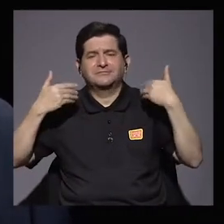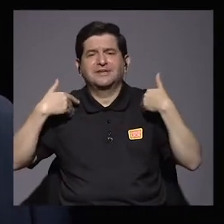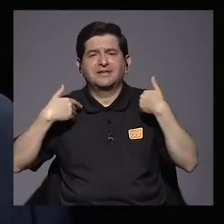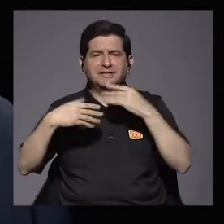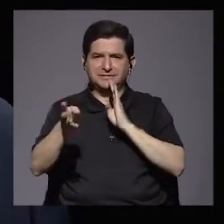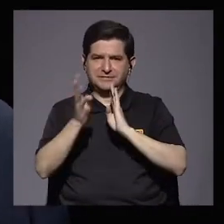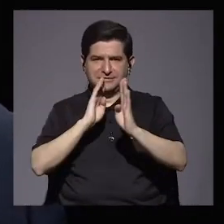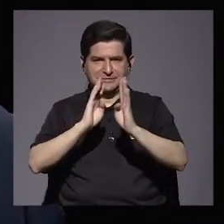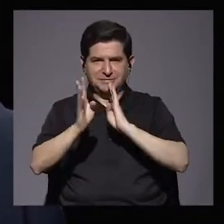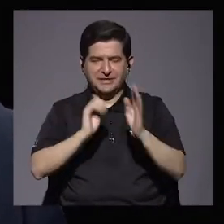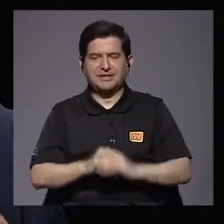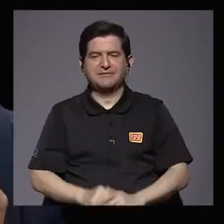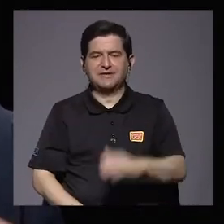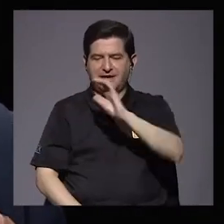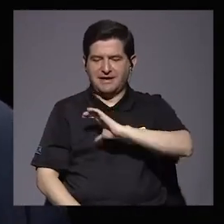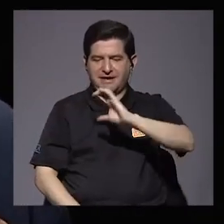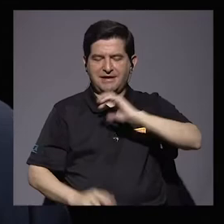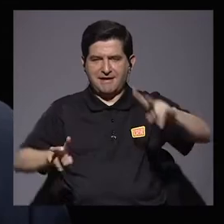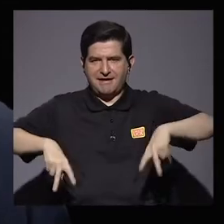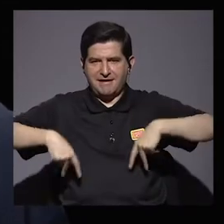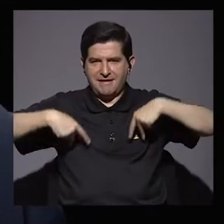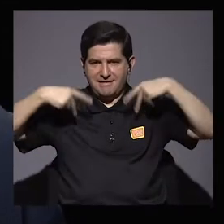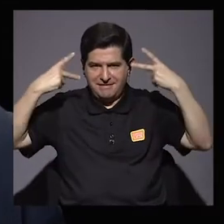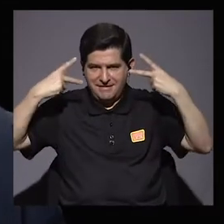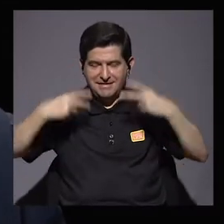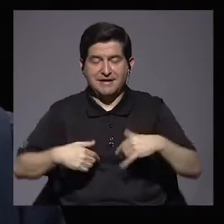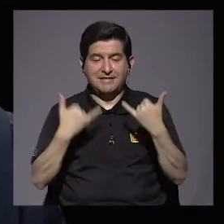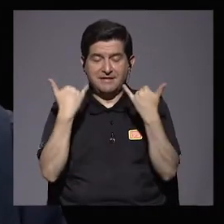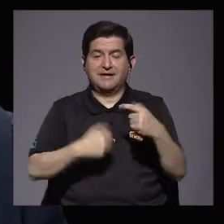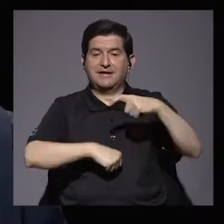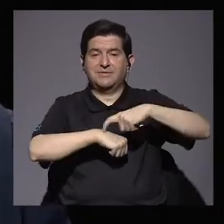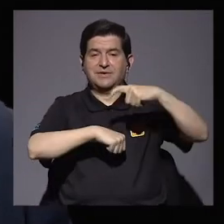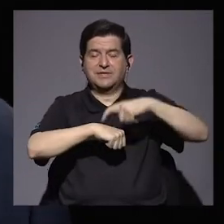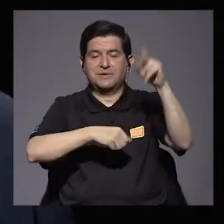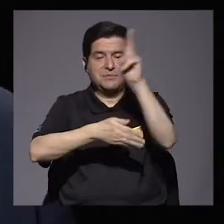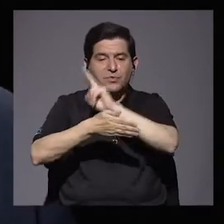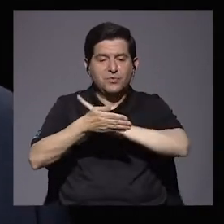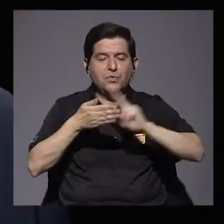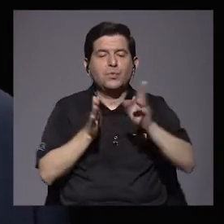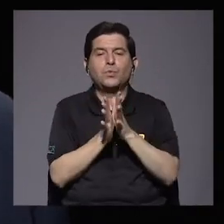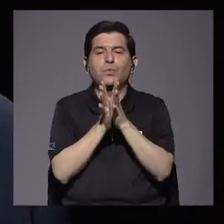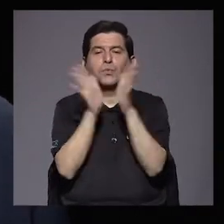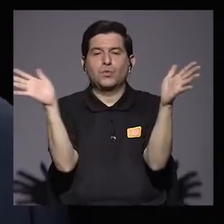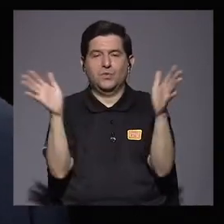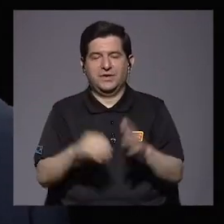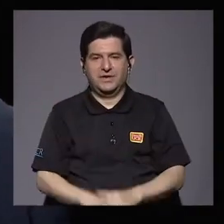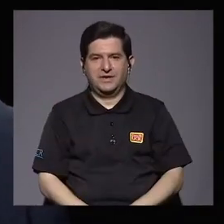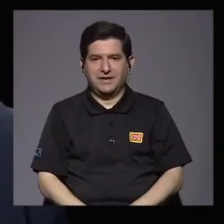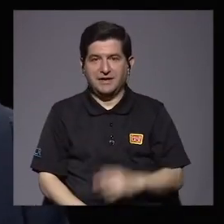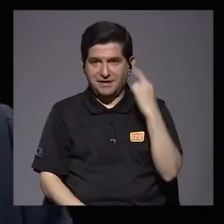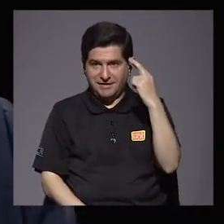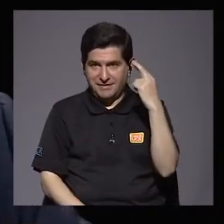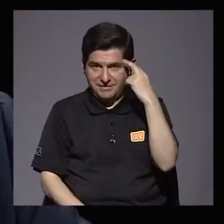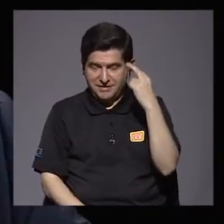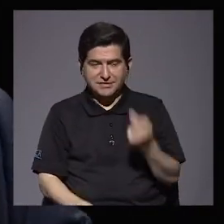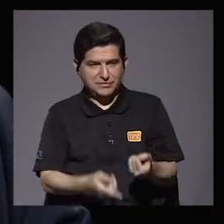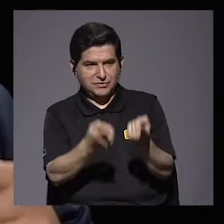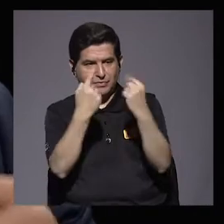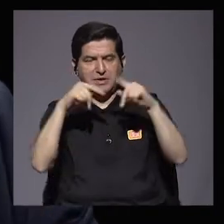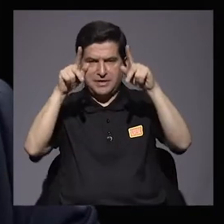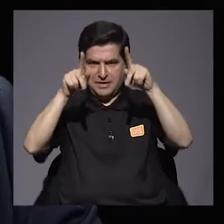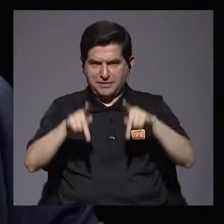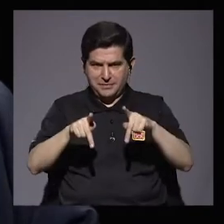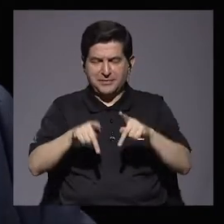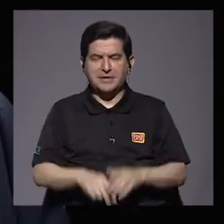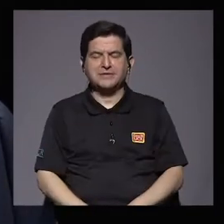de poder conversar sobre calidad de vida en estos tiempos de universidad pública. Para eso he traído una